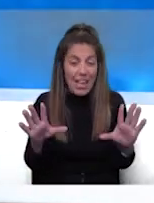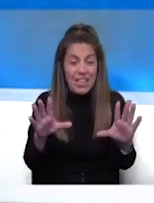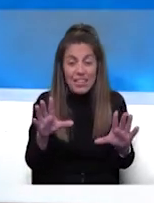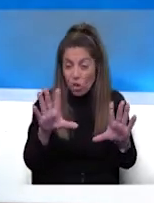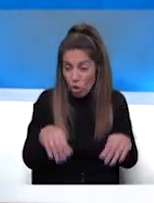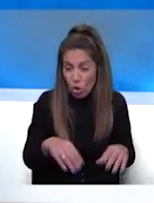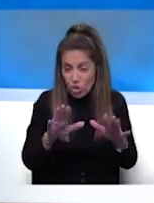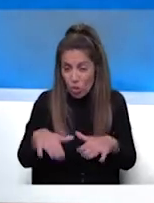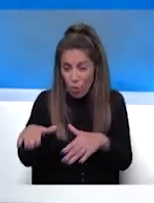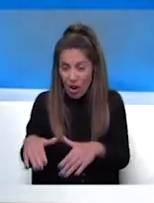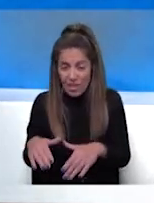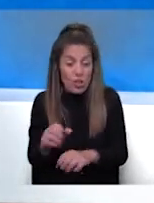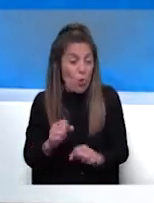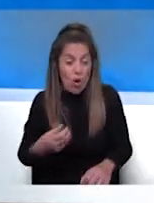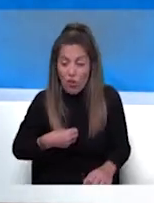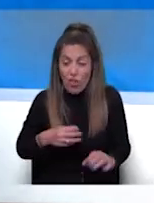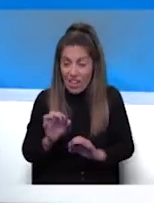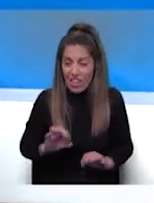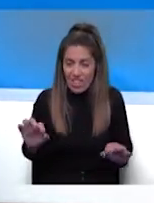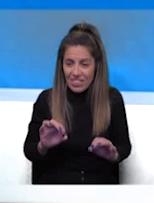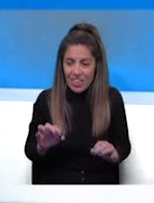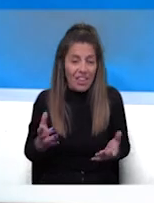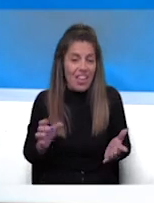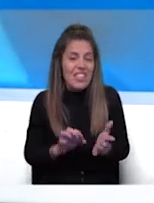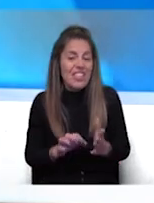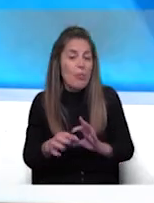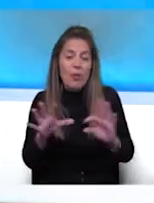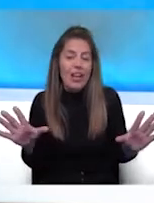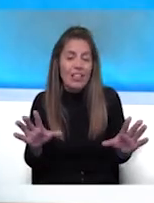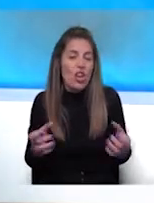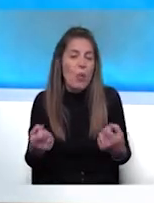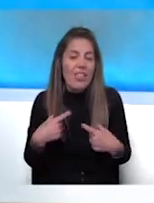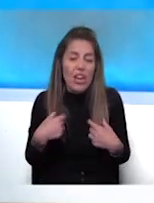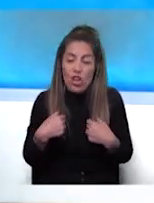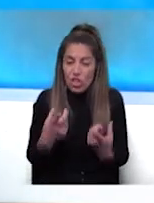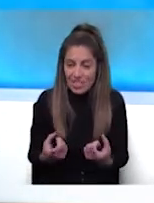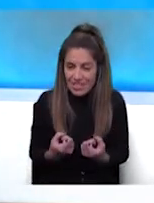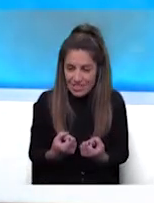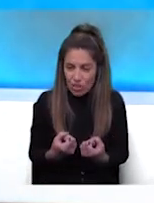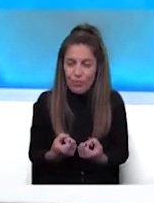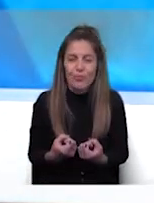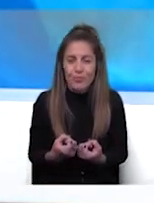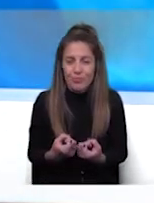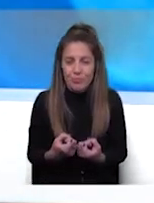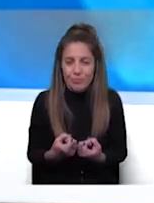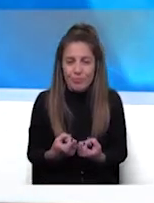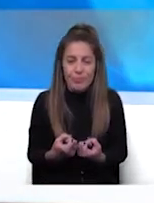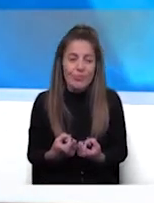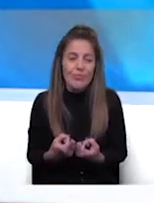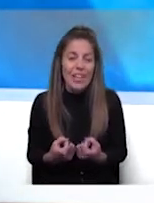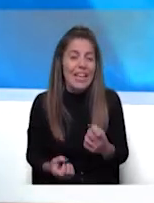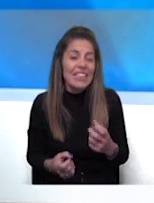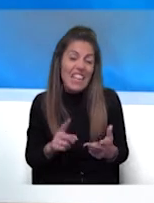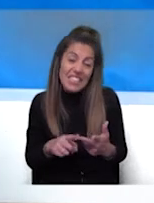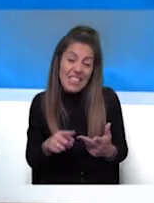iguales, si no puedo confiar en nadie, el sistema democrático no me está dando lo que yo necesito. Y si querés una